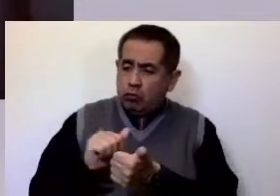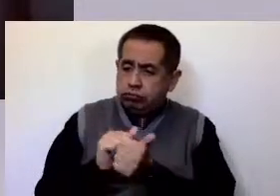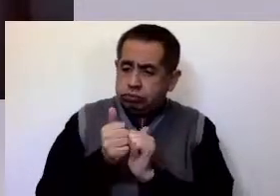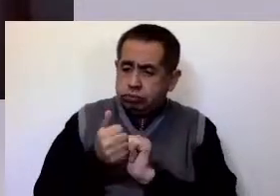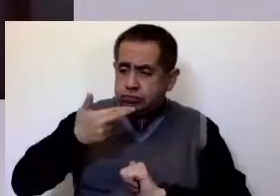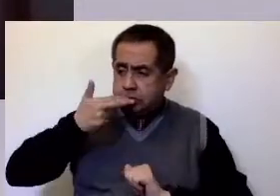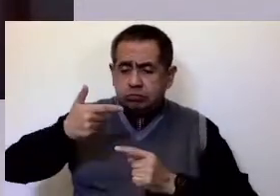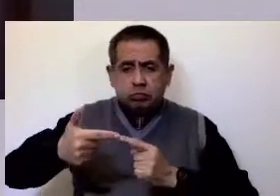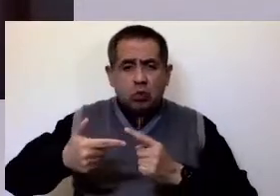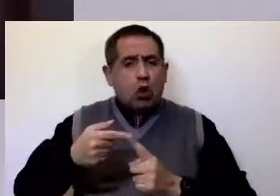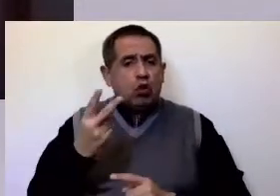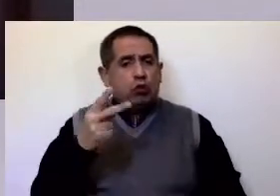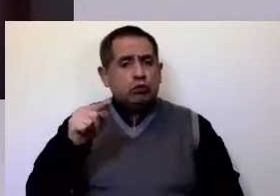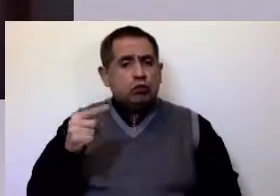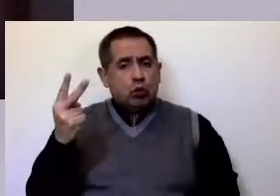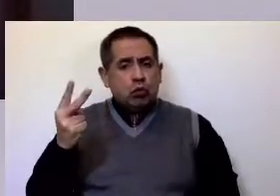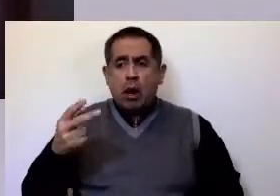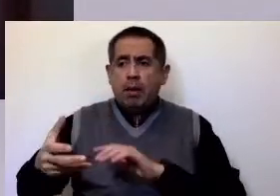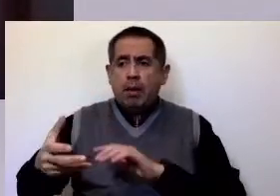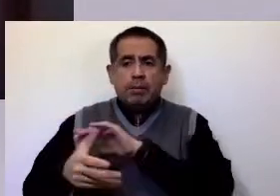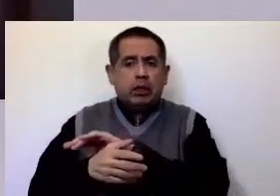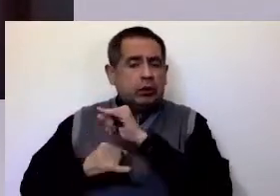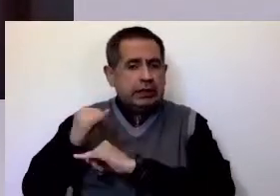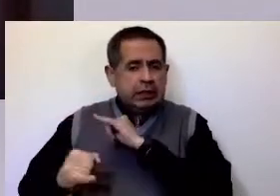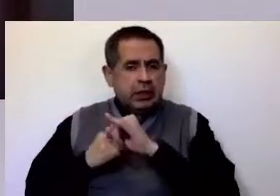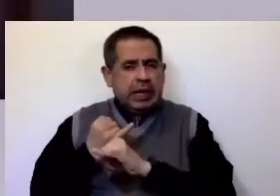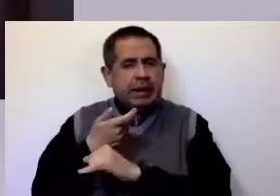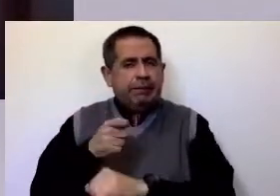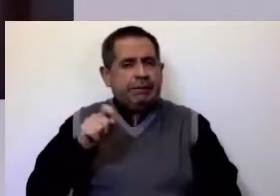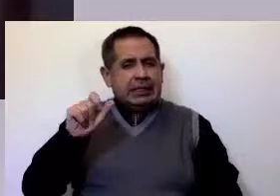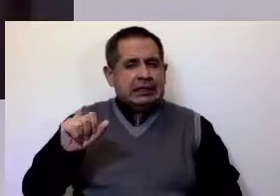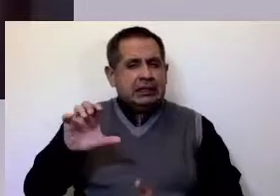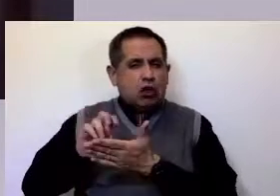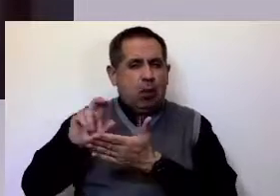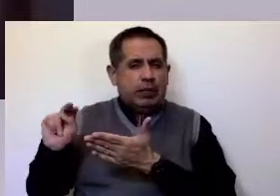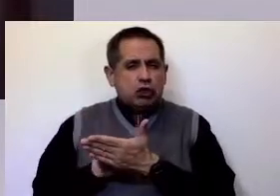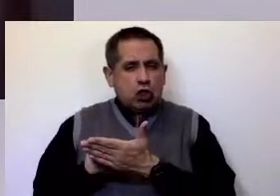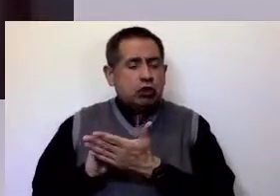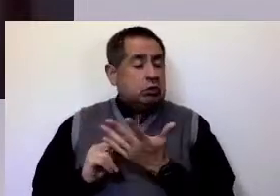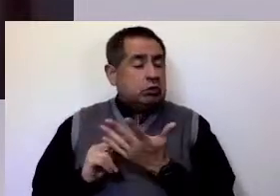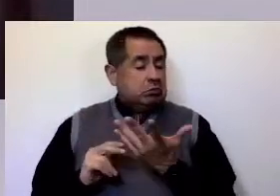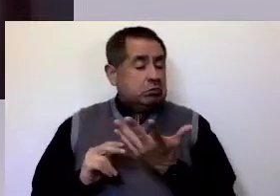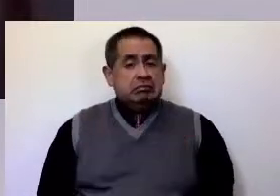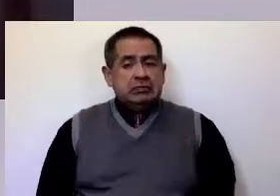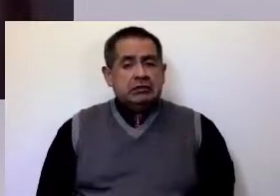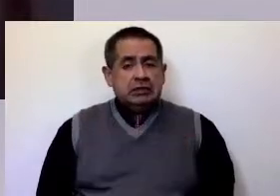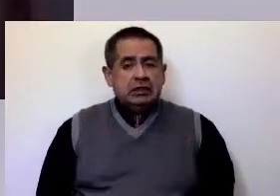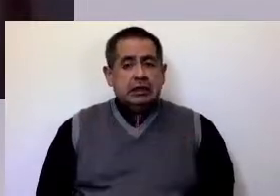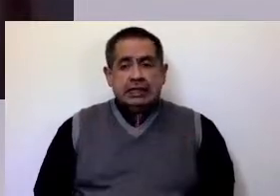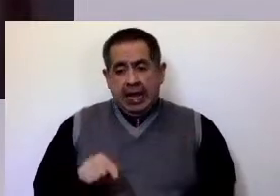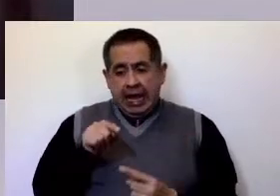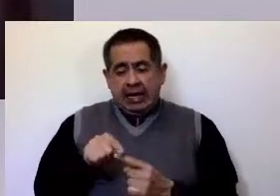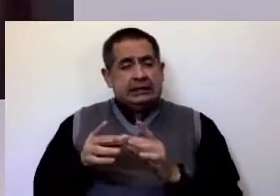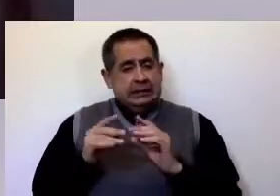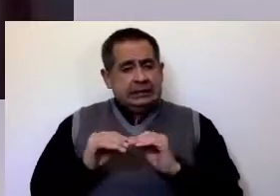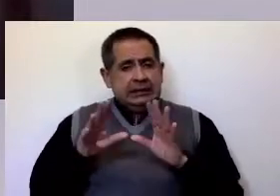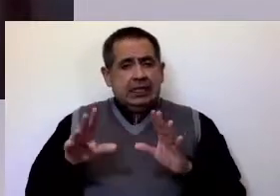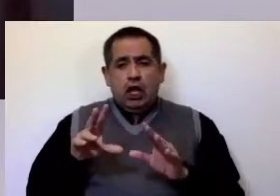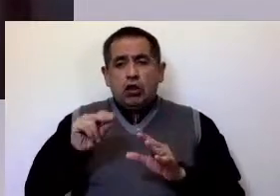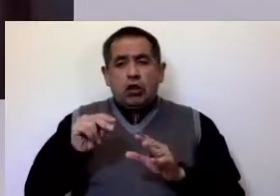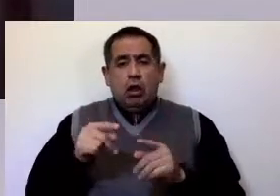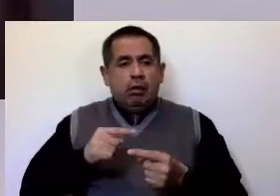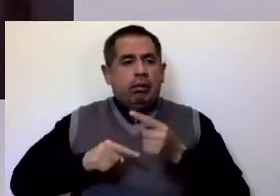2.1 del pacto internacional y 26 de la convención precisa el mandato de no regresividad